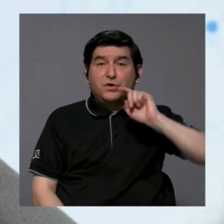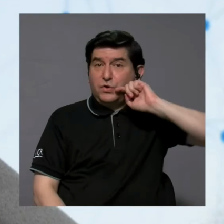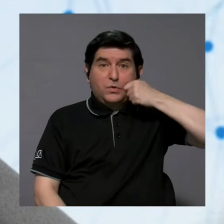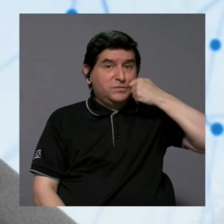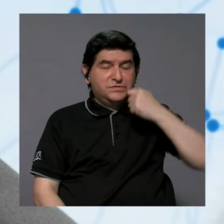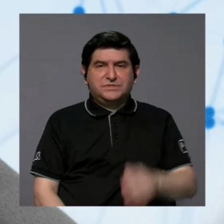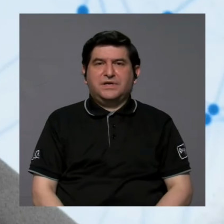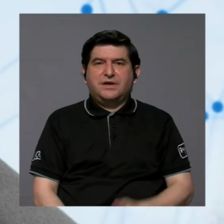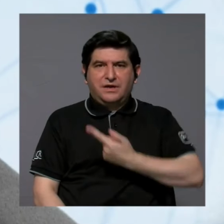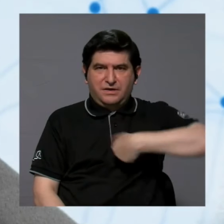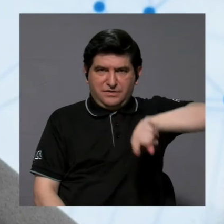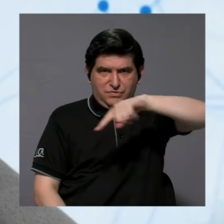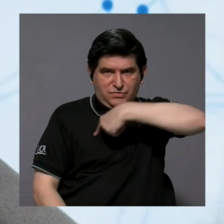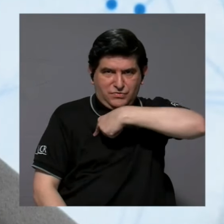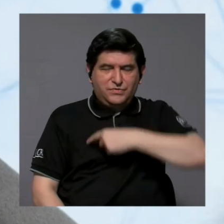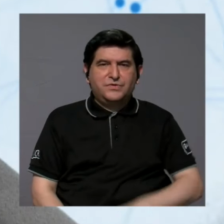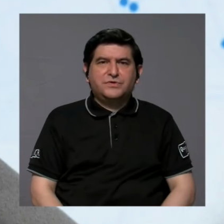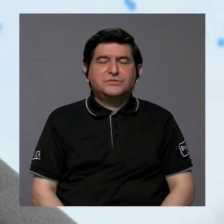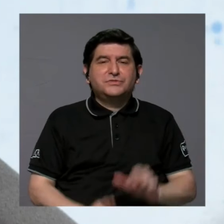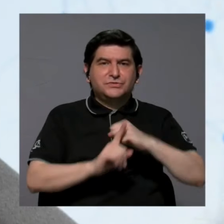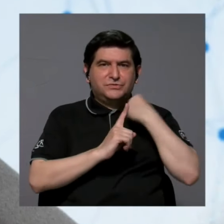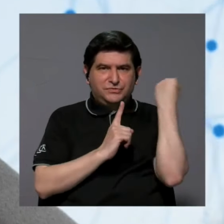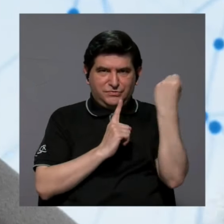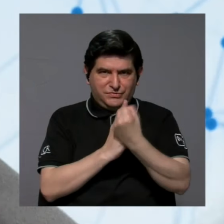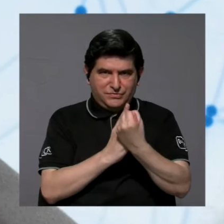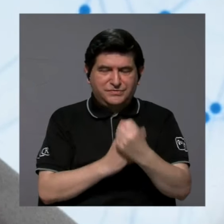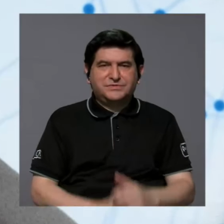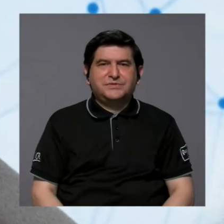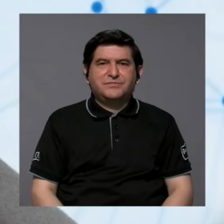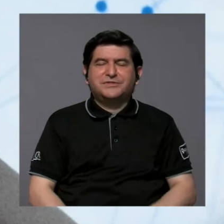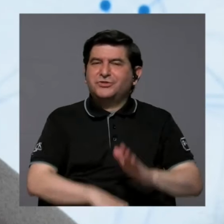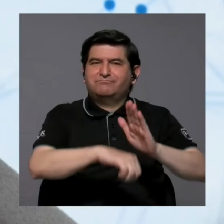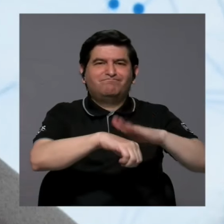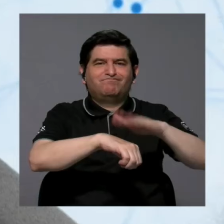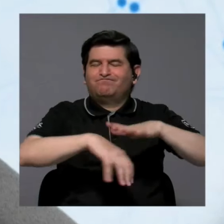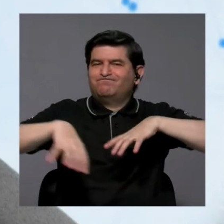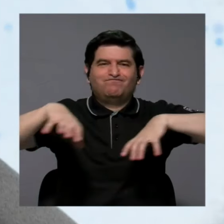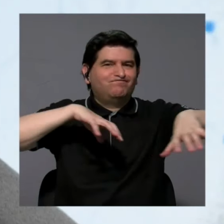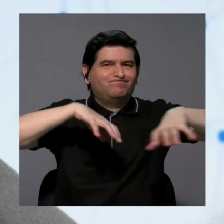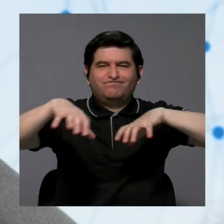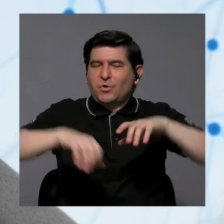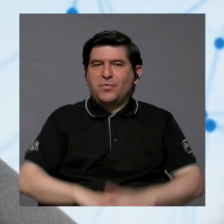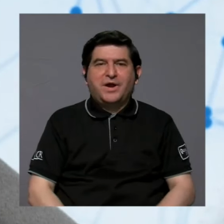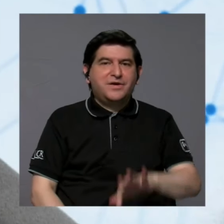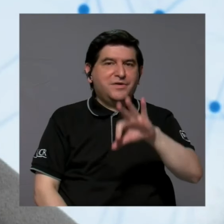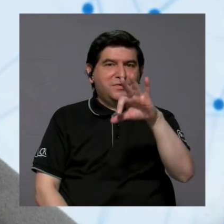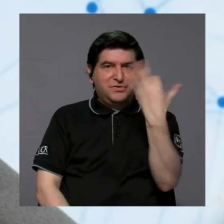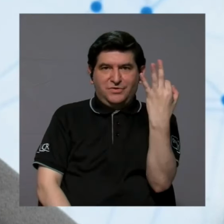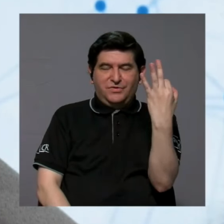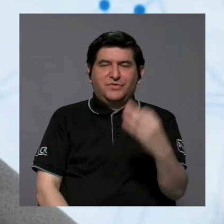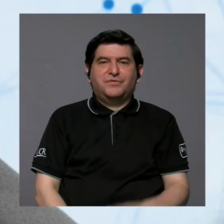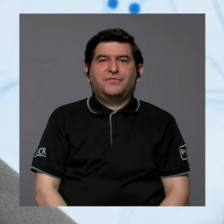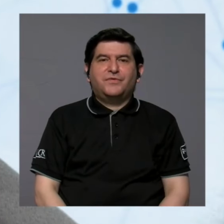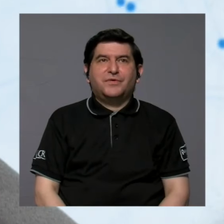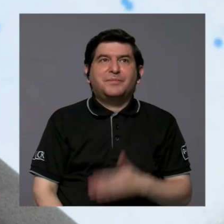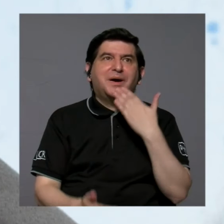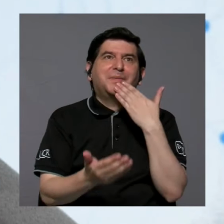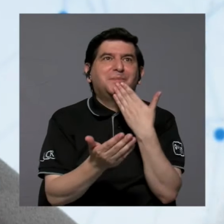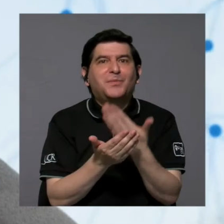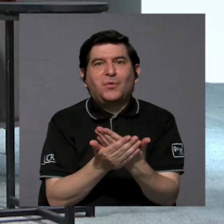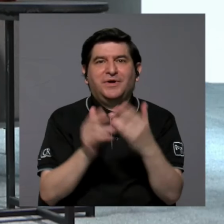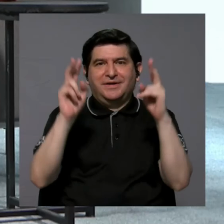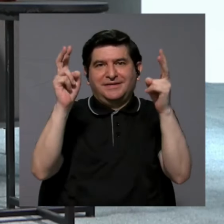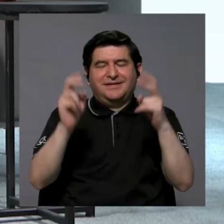ningún secreto que tenemos situaciones, ¿verdad?, que no permiten movernos de forma